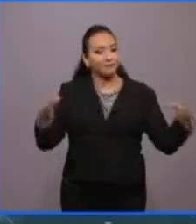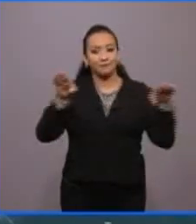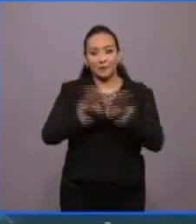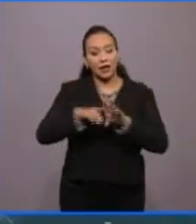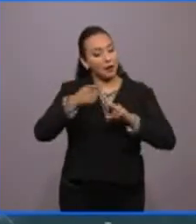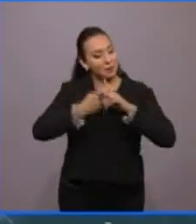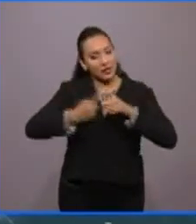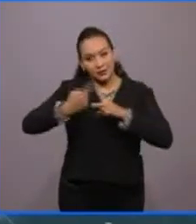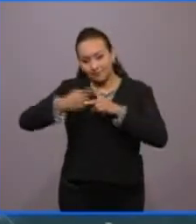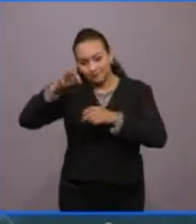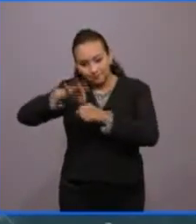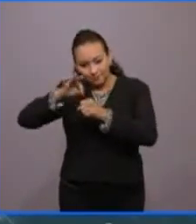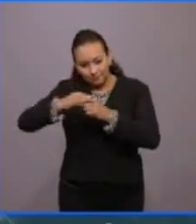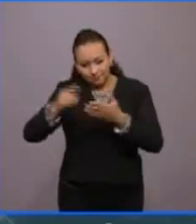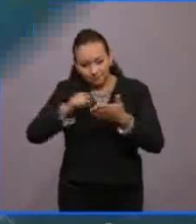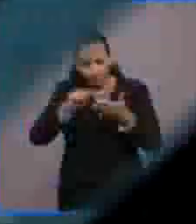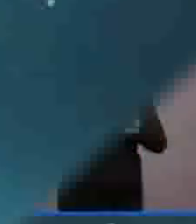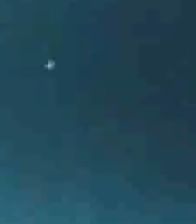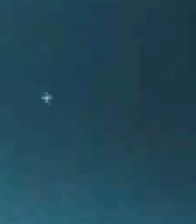elección judicial.